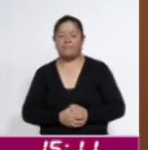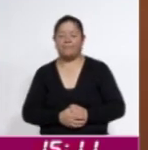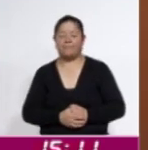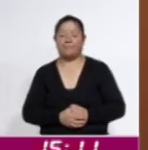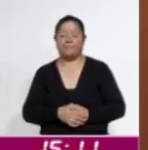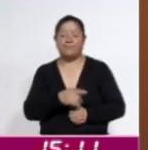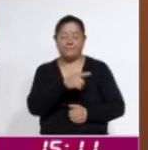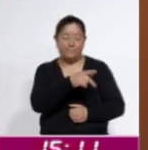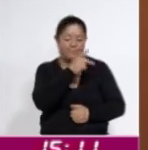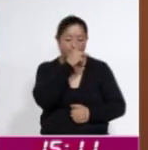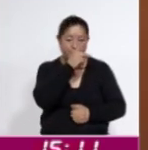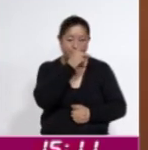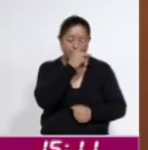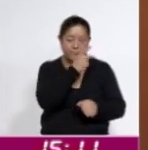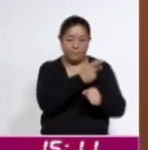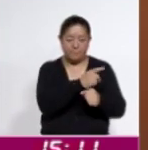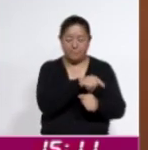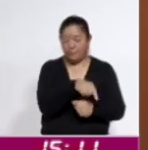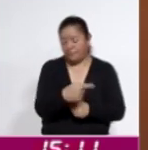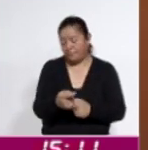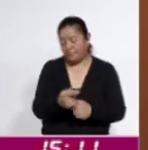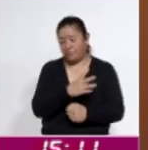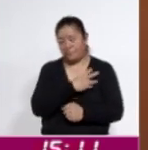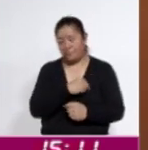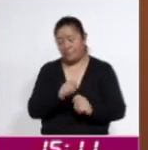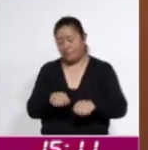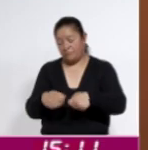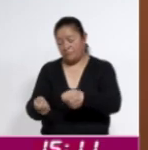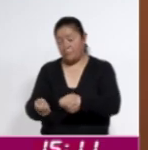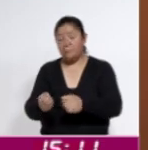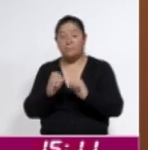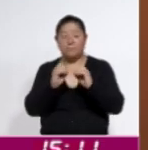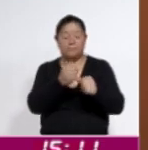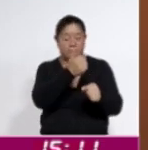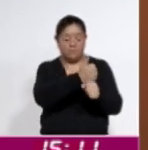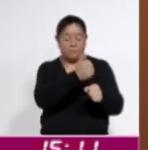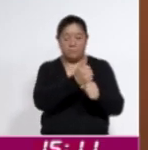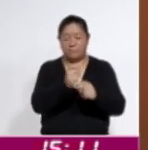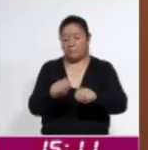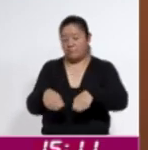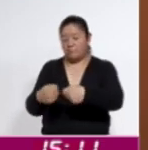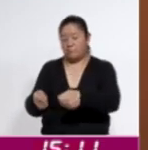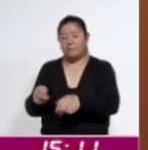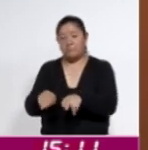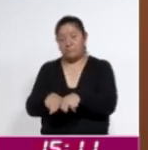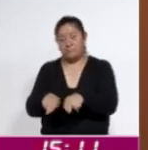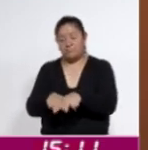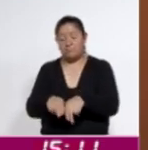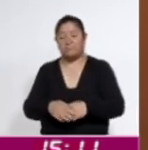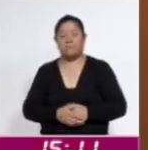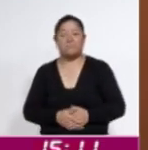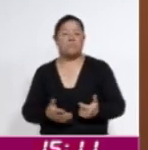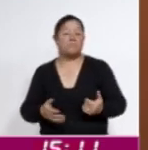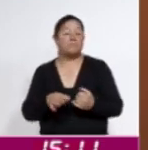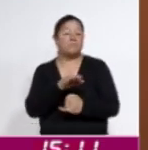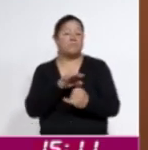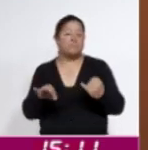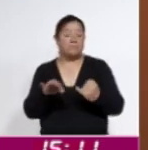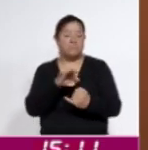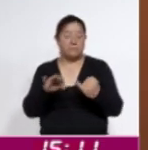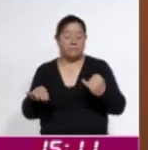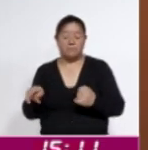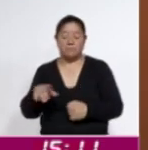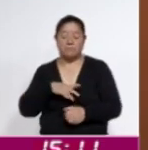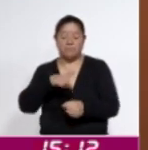padres a favor de los hijos o abuelos a nietos. Y el último rubro es